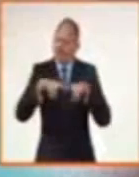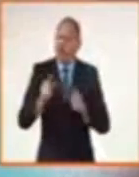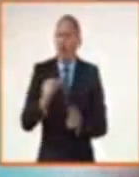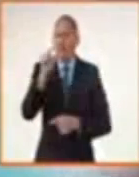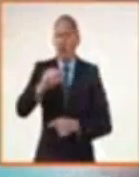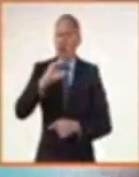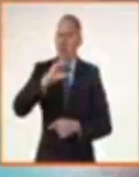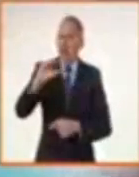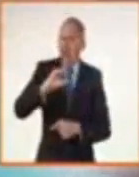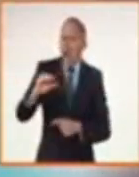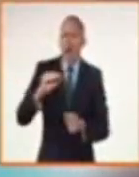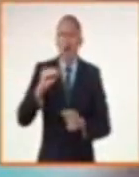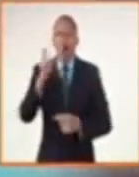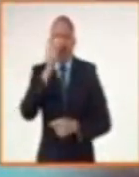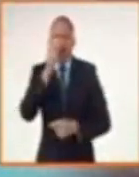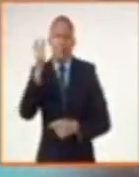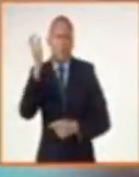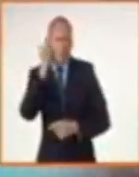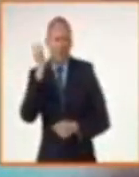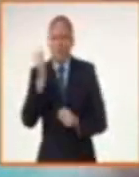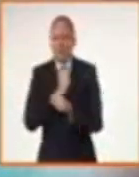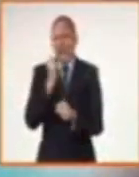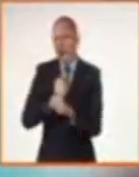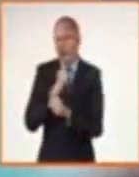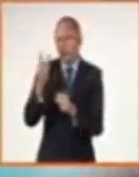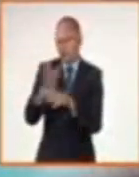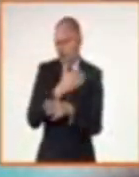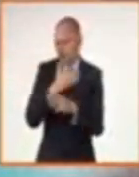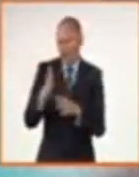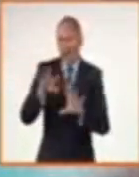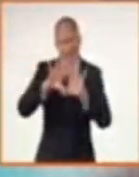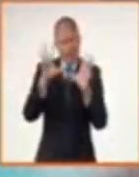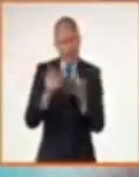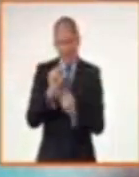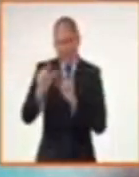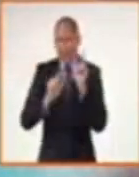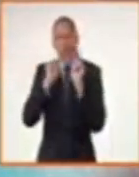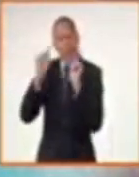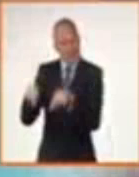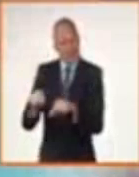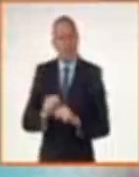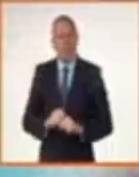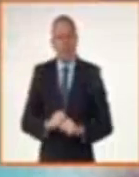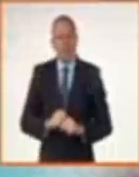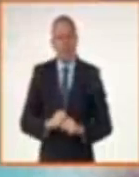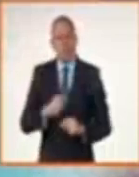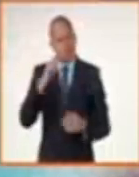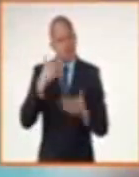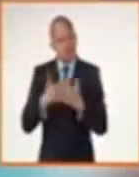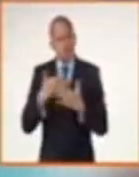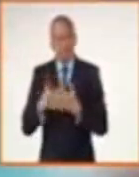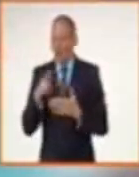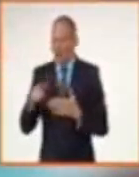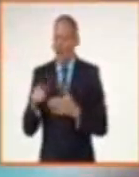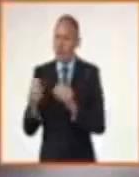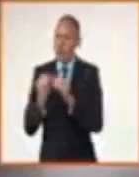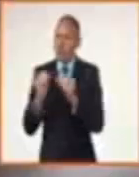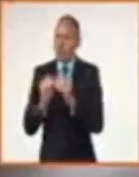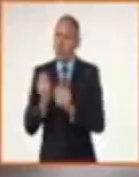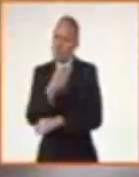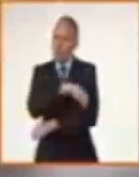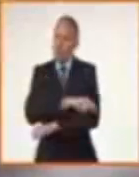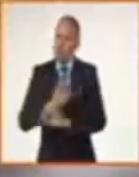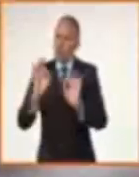retirados, mujeres, trabajadoras, ahí están todas las capas de la sociedad. Está bien representado a nuestro pueblo en ese